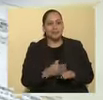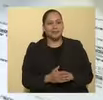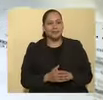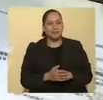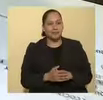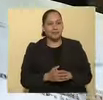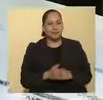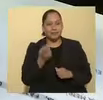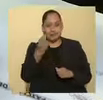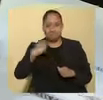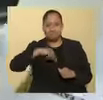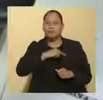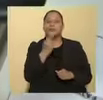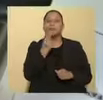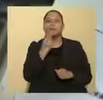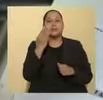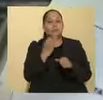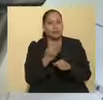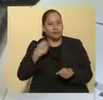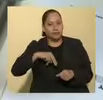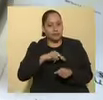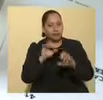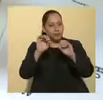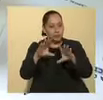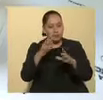sal. Todos los usamos. Entonces, esta la vamos a dejar aquí a que hierva. Y se nos va a espesar un poquito. Muy bien. Sí. Ahora yo les quiero contar. Bueno. Me voy a ir